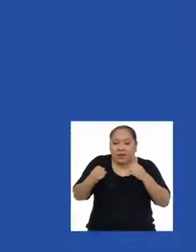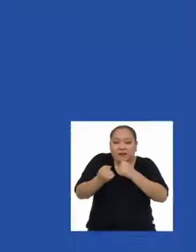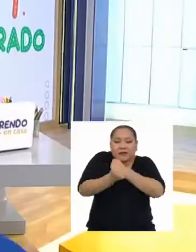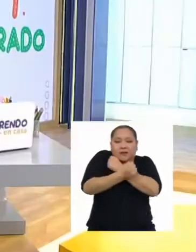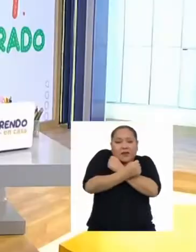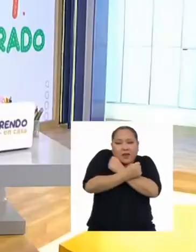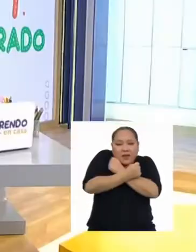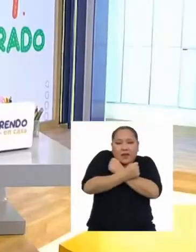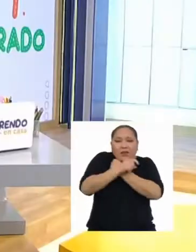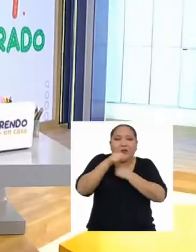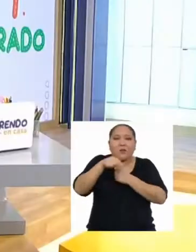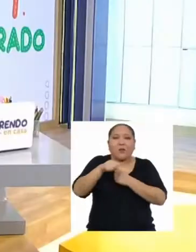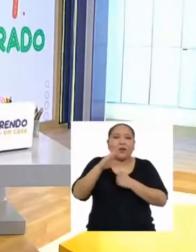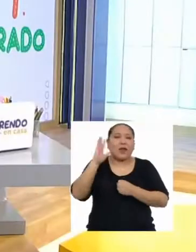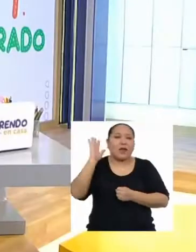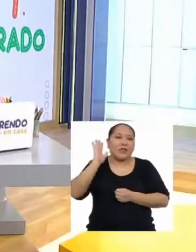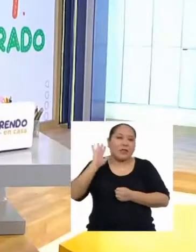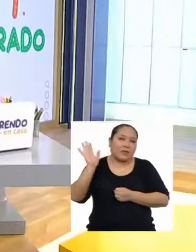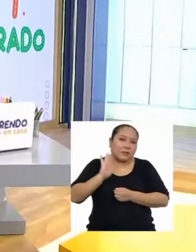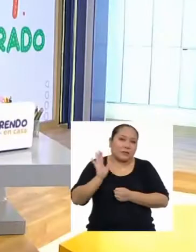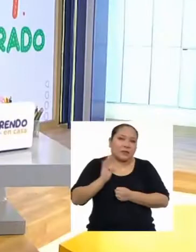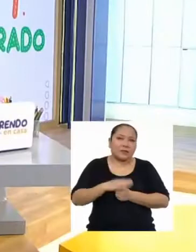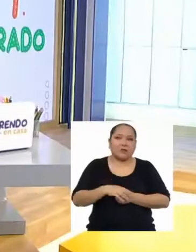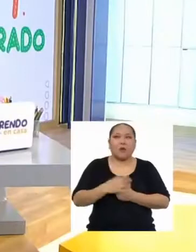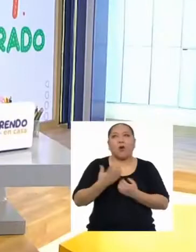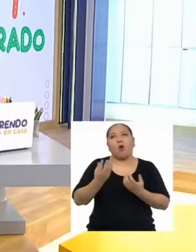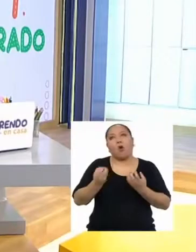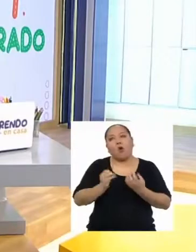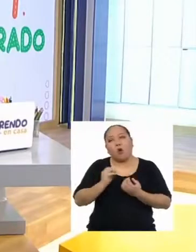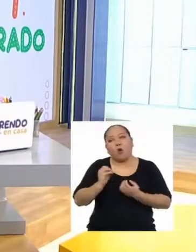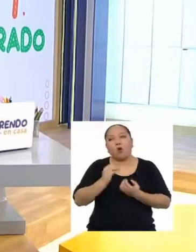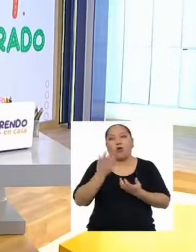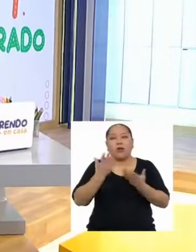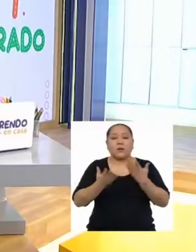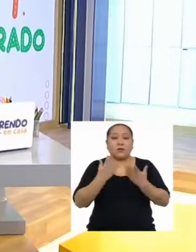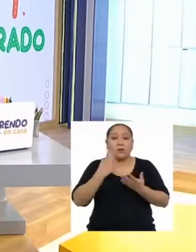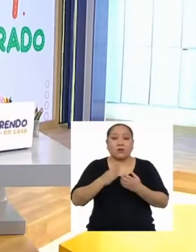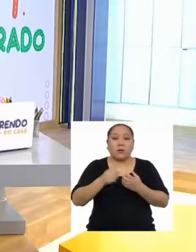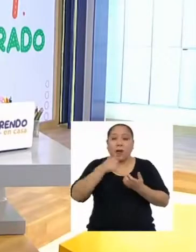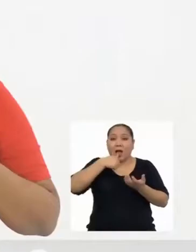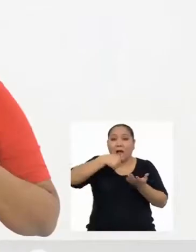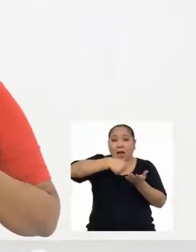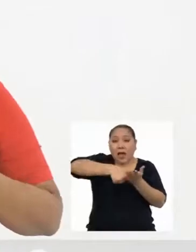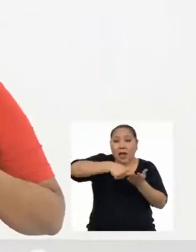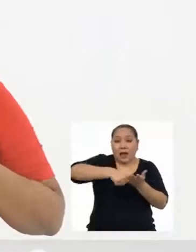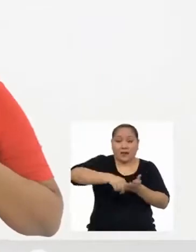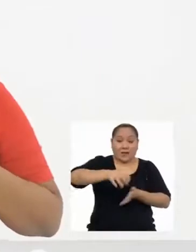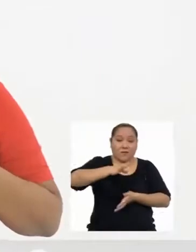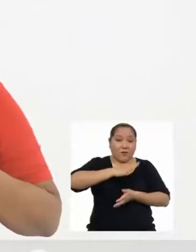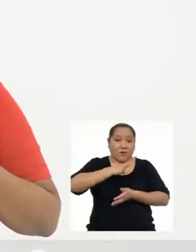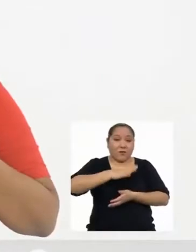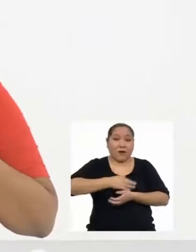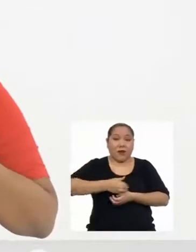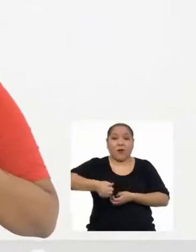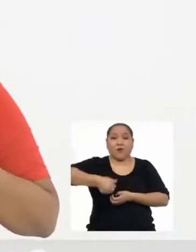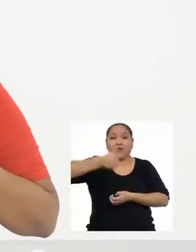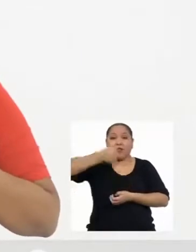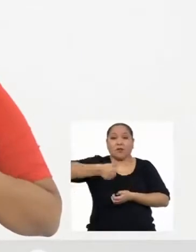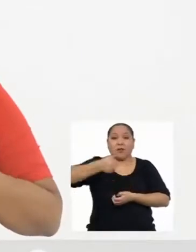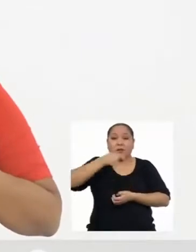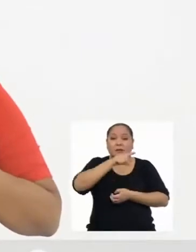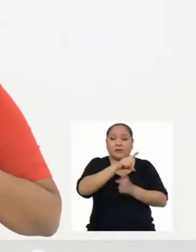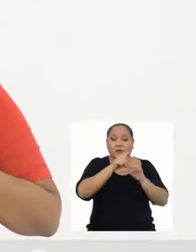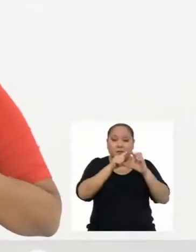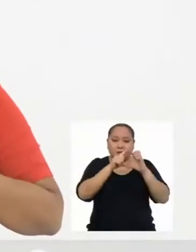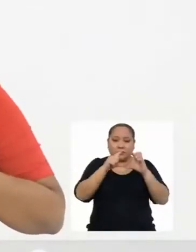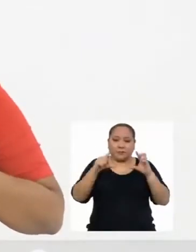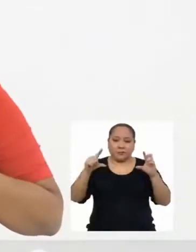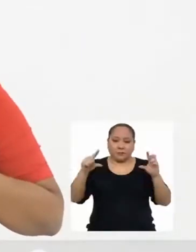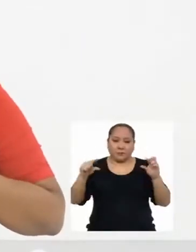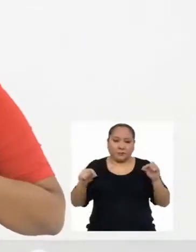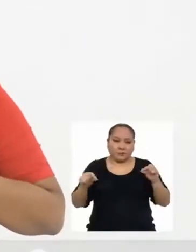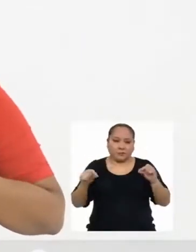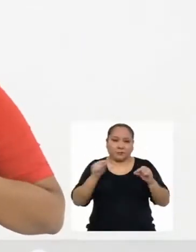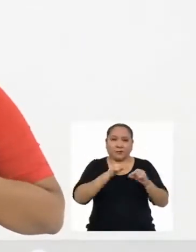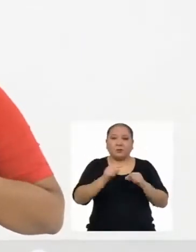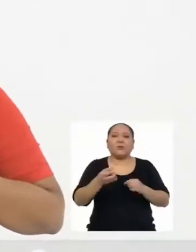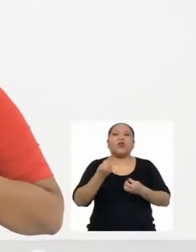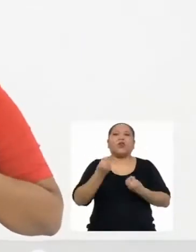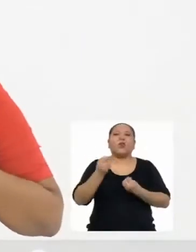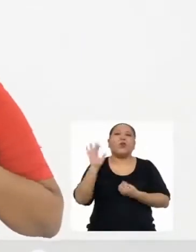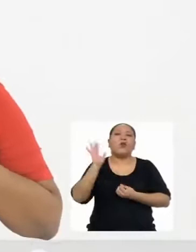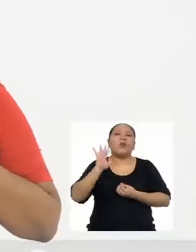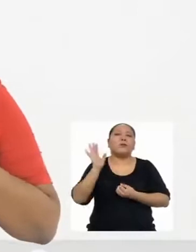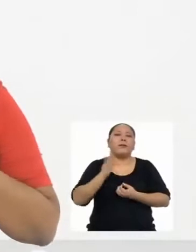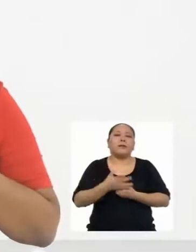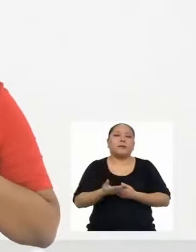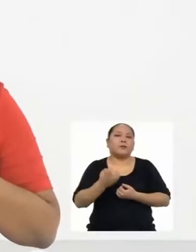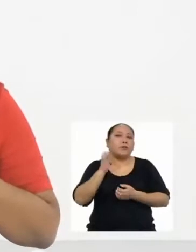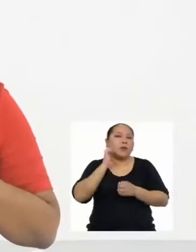despedirse. Salvo que se trate de una carta formal a una autoridad, ¿no? En ese caso, bastará con despedirse con una frase